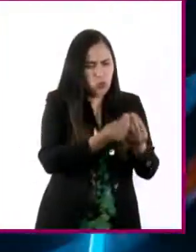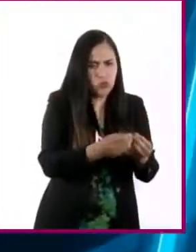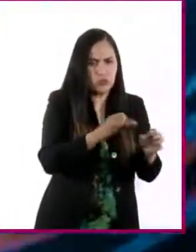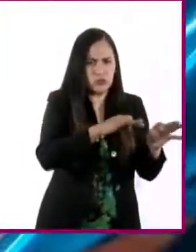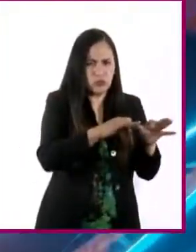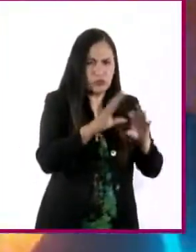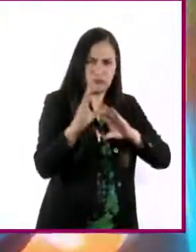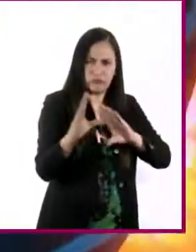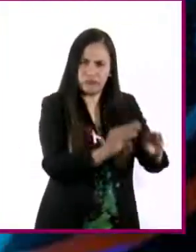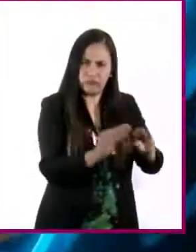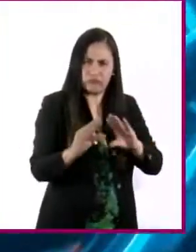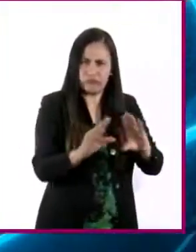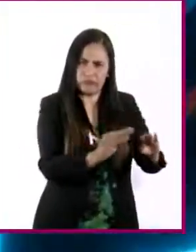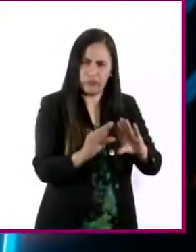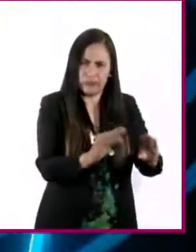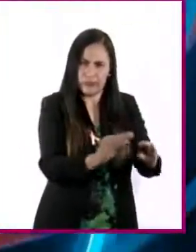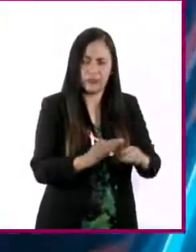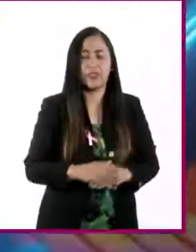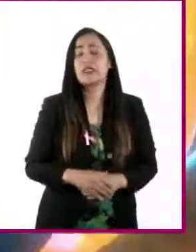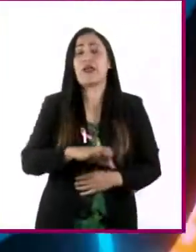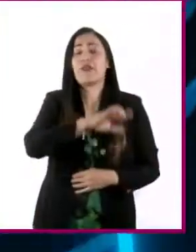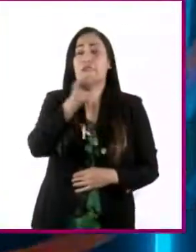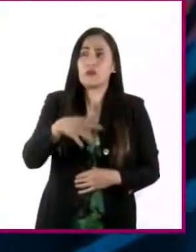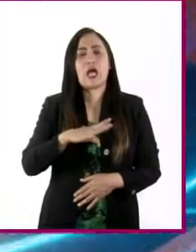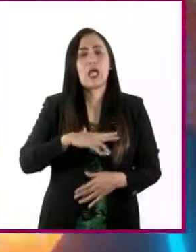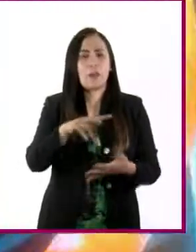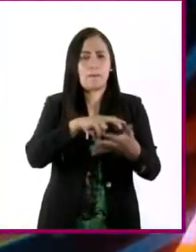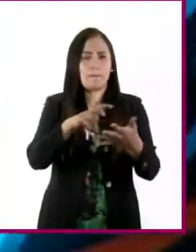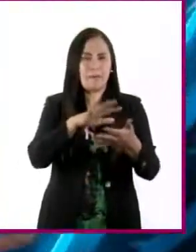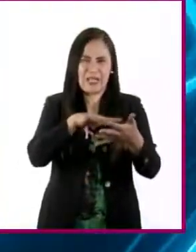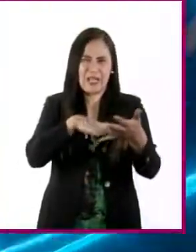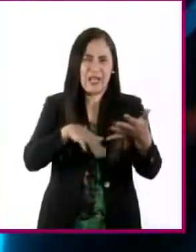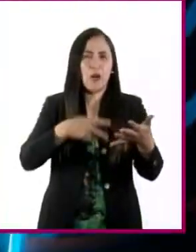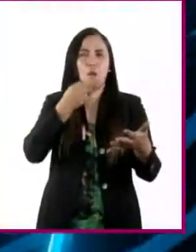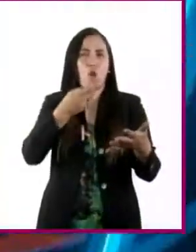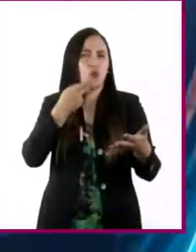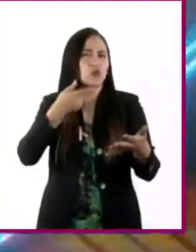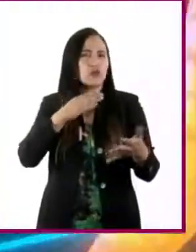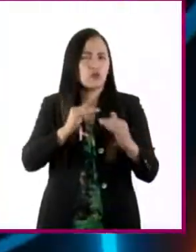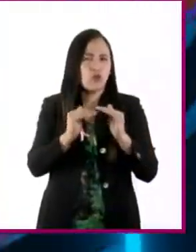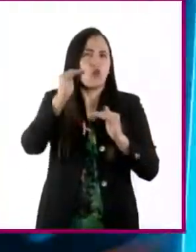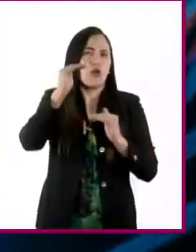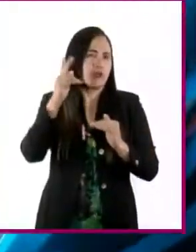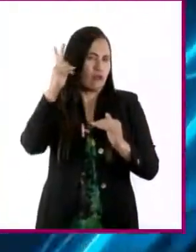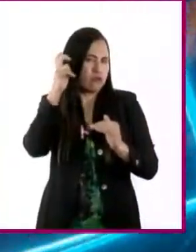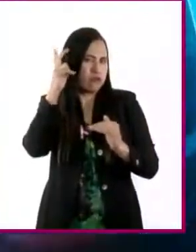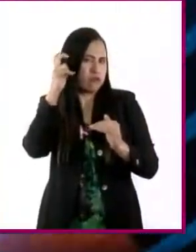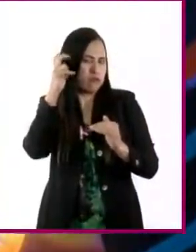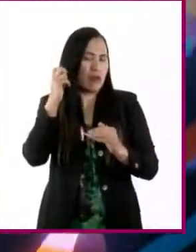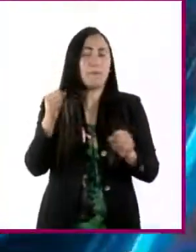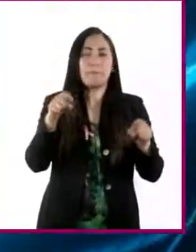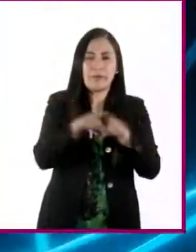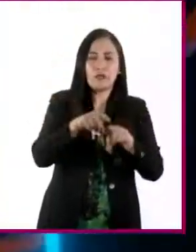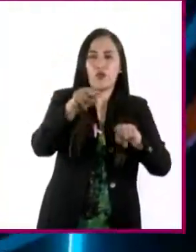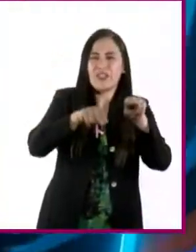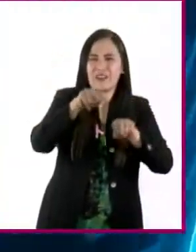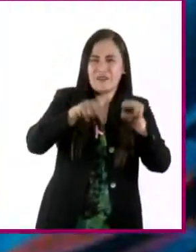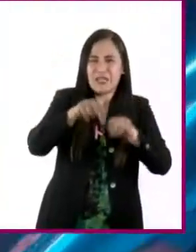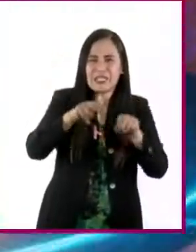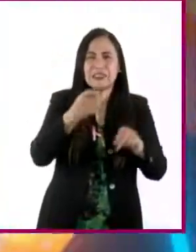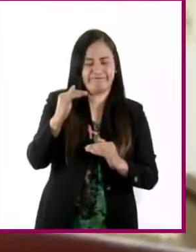luego se van quedando rezagados. Y también en la parte comunitaria, muchas veces las familias no las podemos llevar a estos niños a